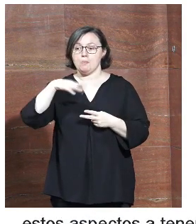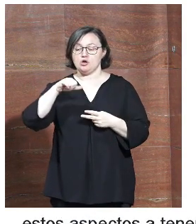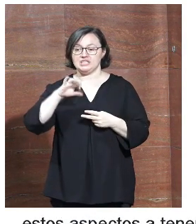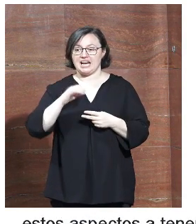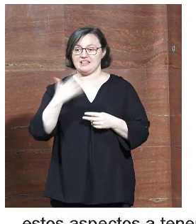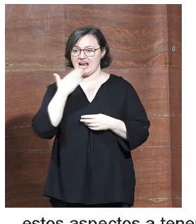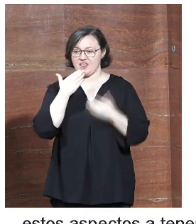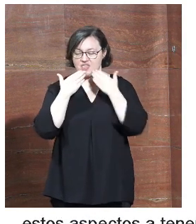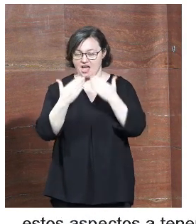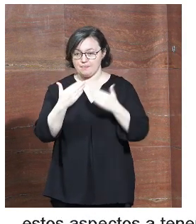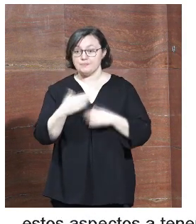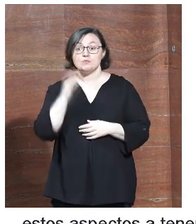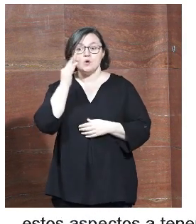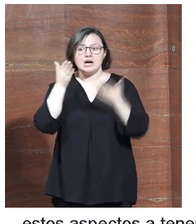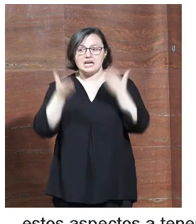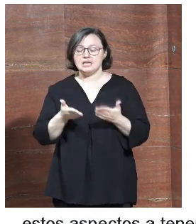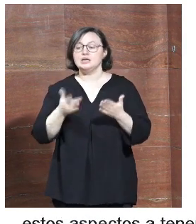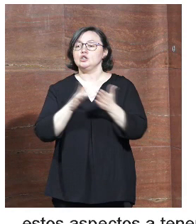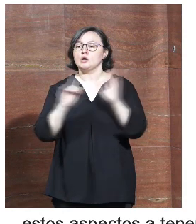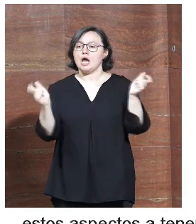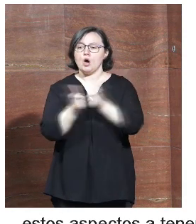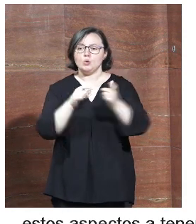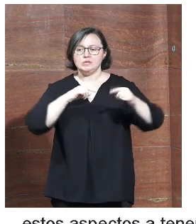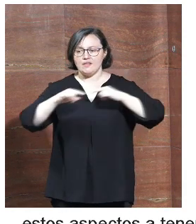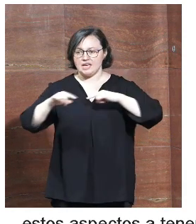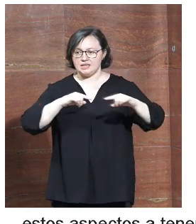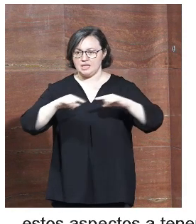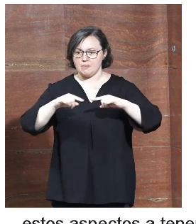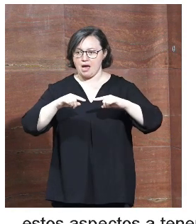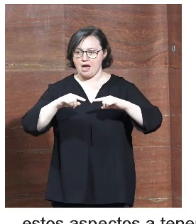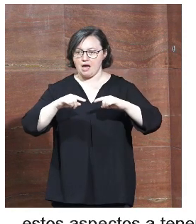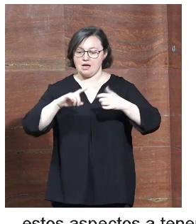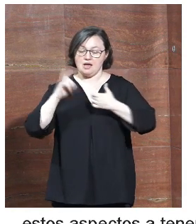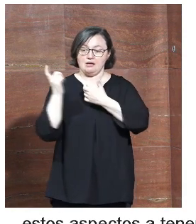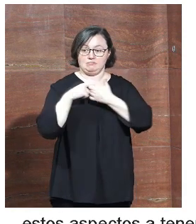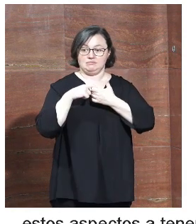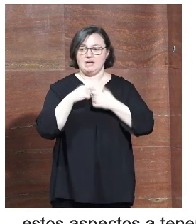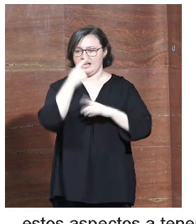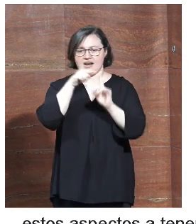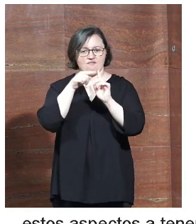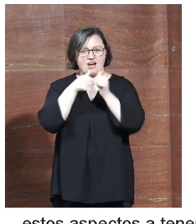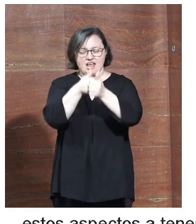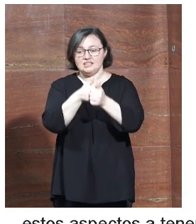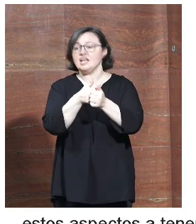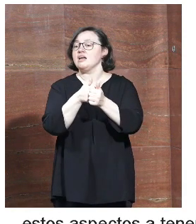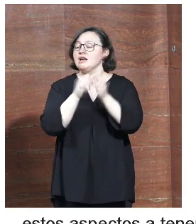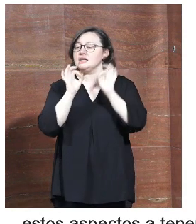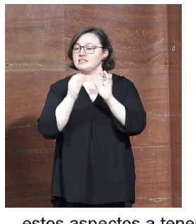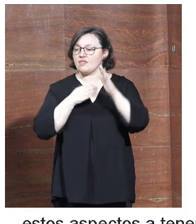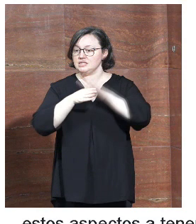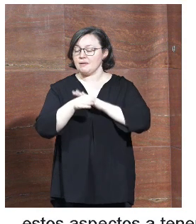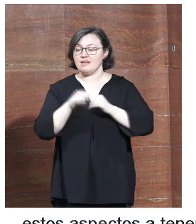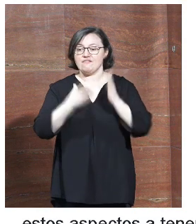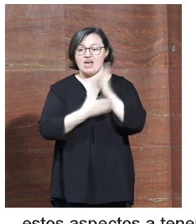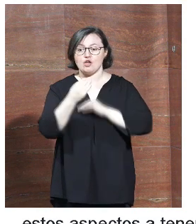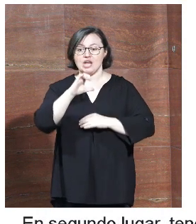García. Ella es miembro de la Junta Directiva, referente en accesibilidad de la Federación